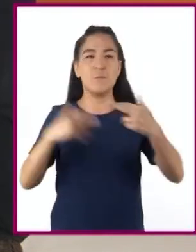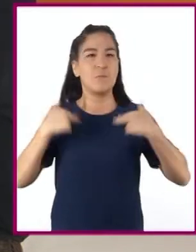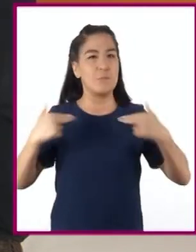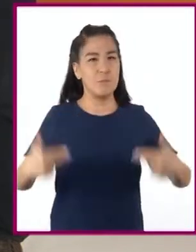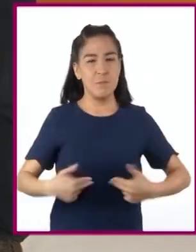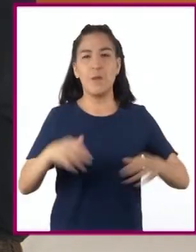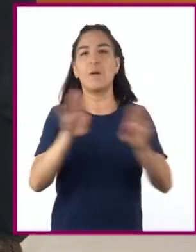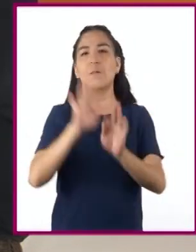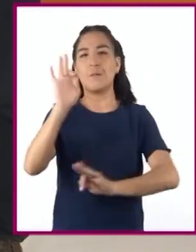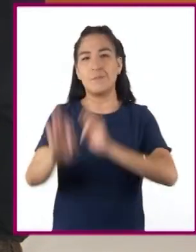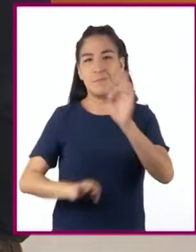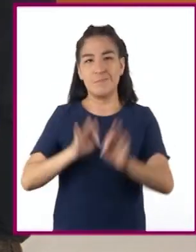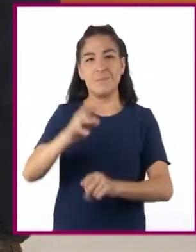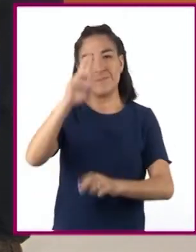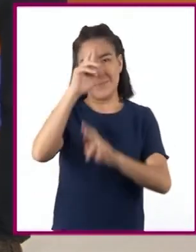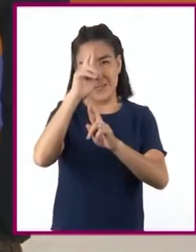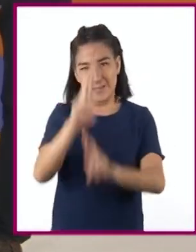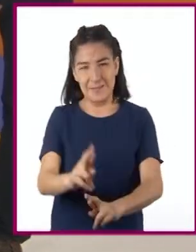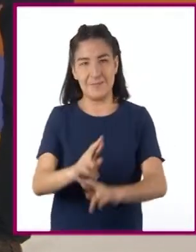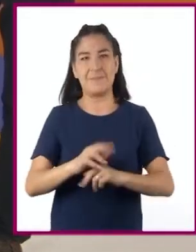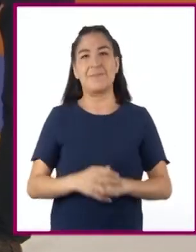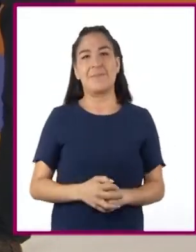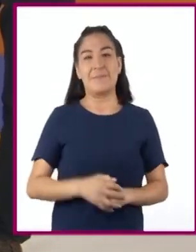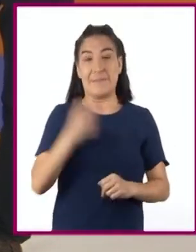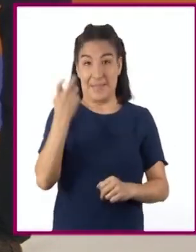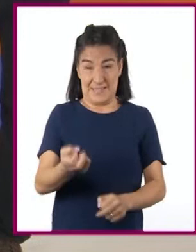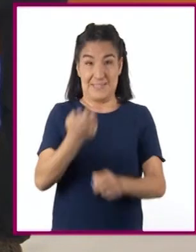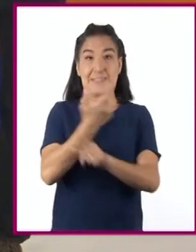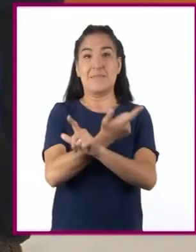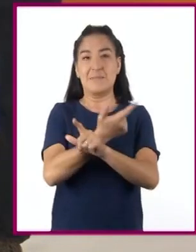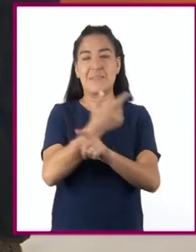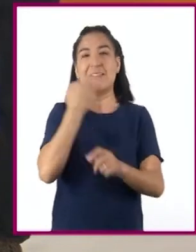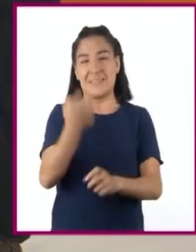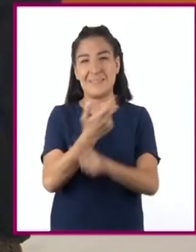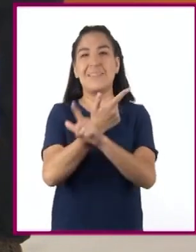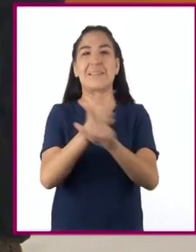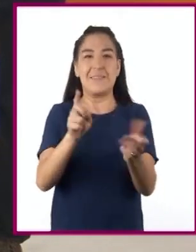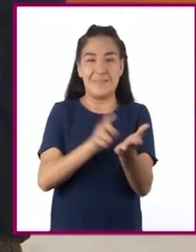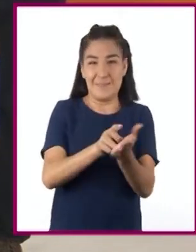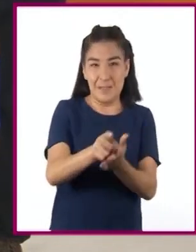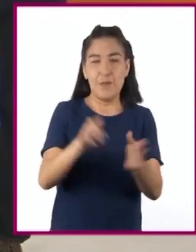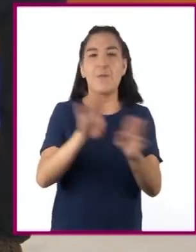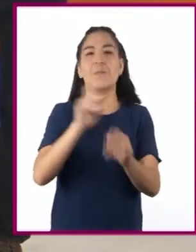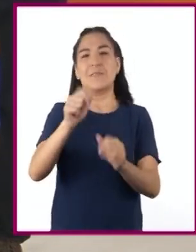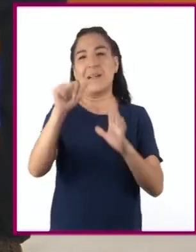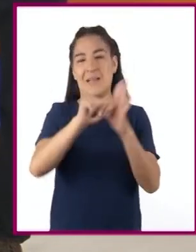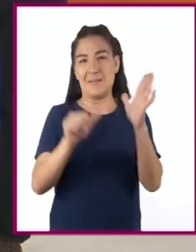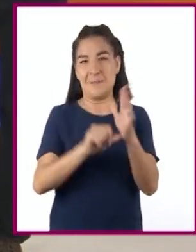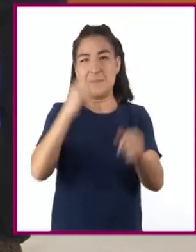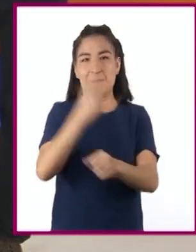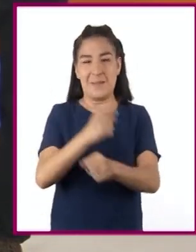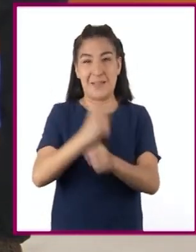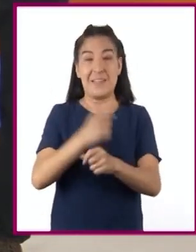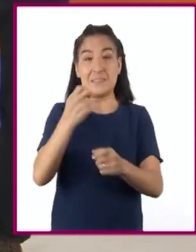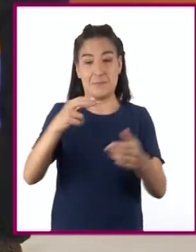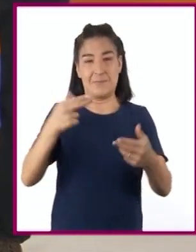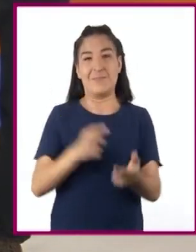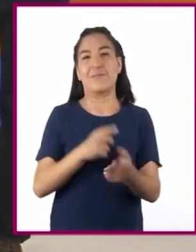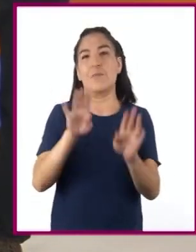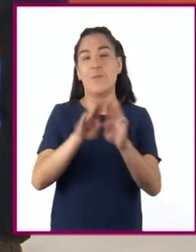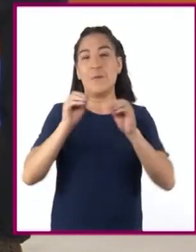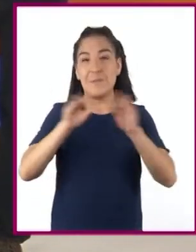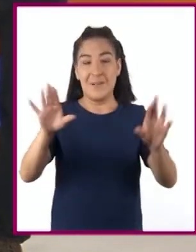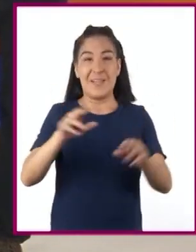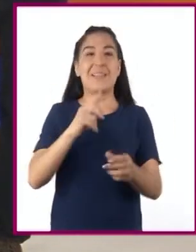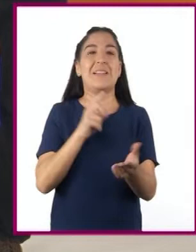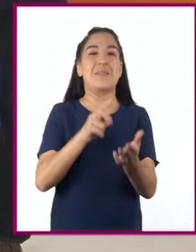ser tratados con dignidad. Este derecho, que se establece en el artículo 1 de la Declaración Universal de los Derechos